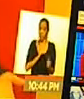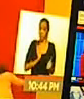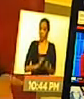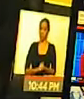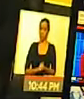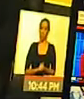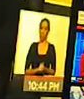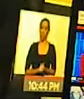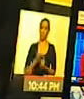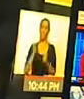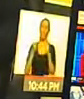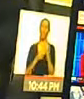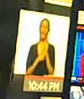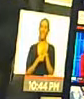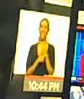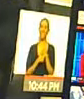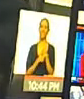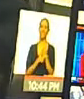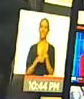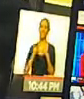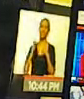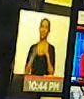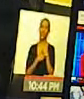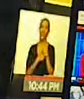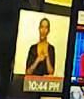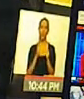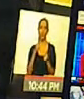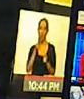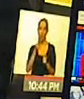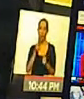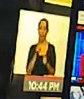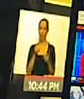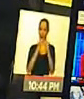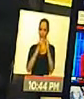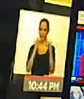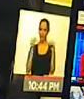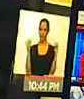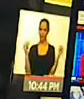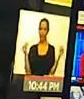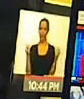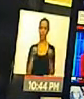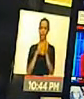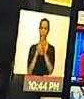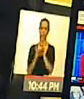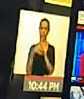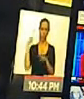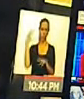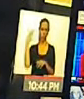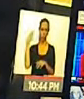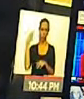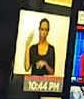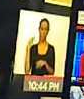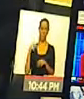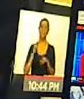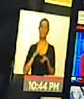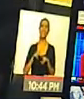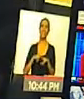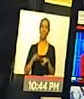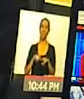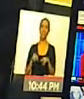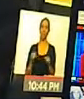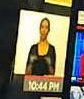para el comando. El señor Guaidó se sintetiza con esta frase que utilizaba mucho en el barrio en Barranquilla de el niño corretea